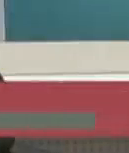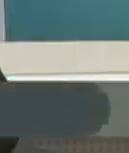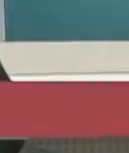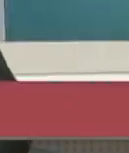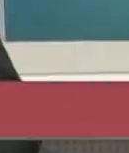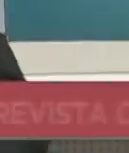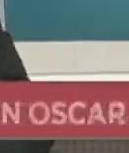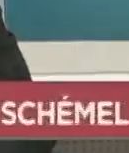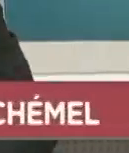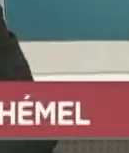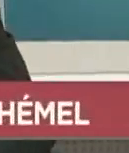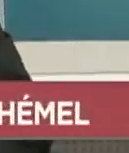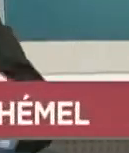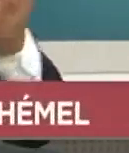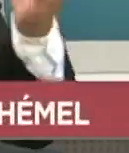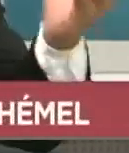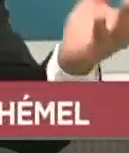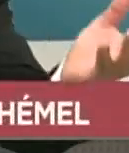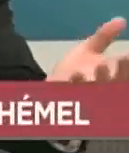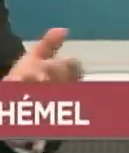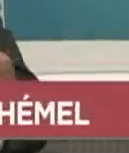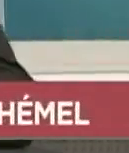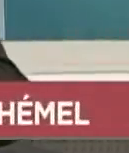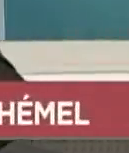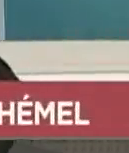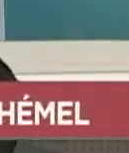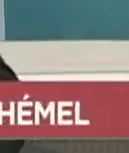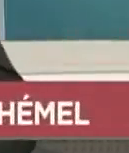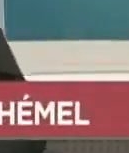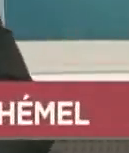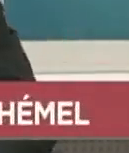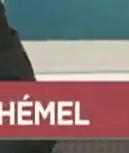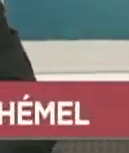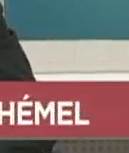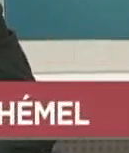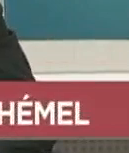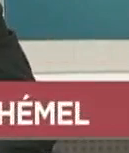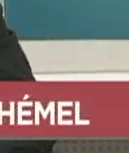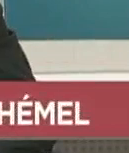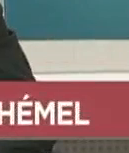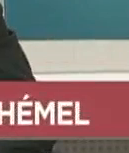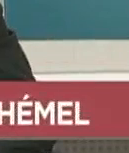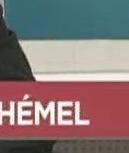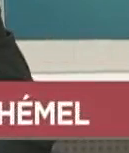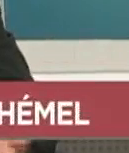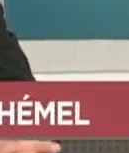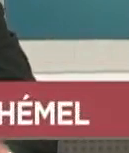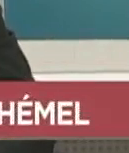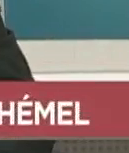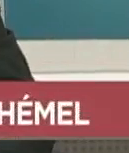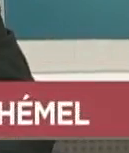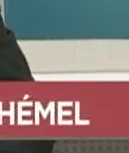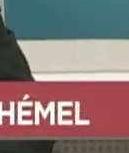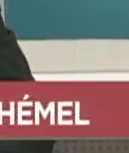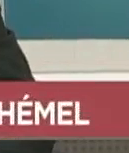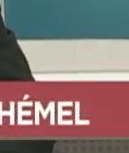el día de hoy vamos a comentar, como casi que es una tradición ya en nuestro programa, los recientes estudios que la empresa que usted preside,